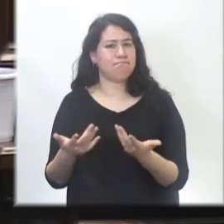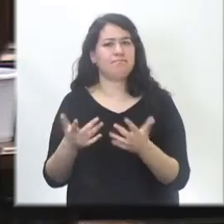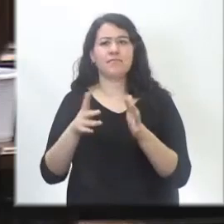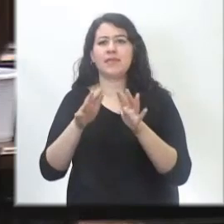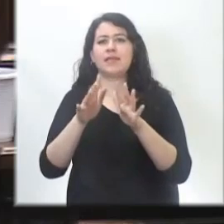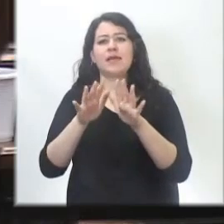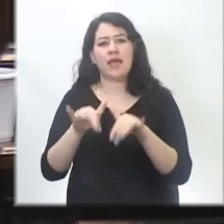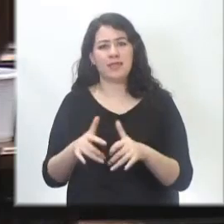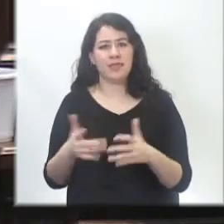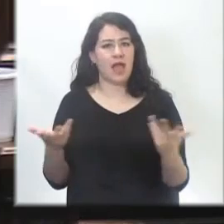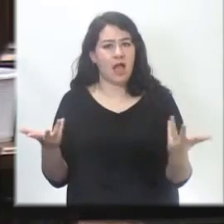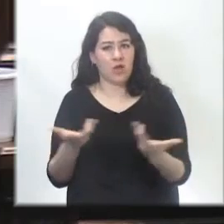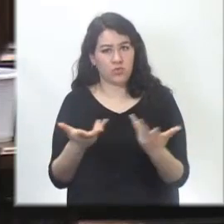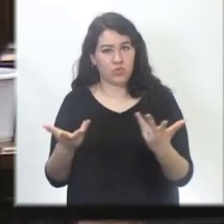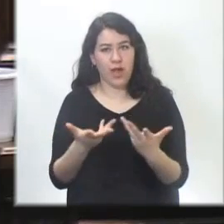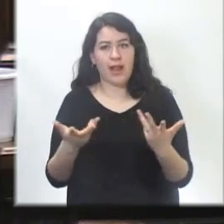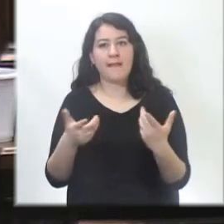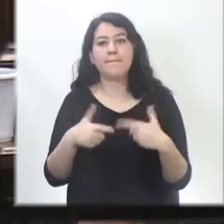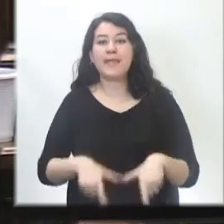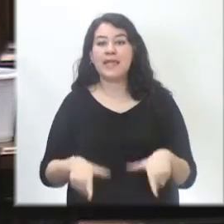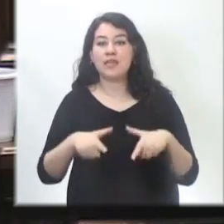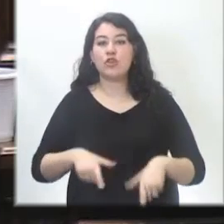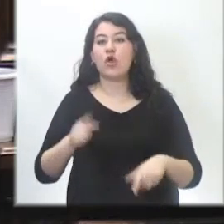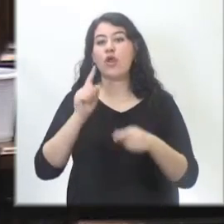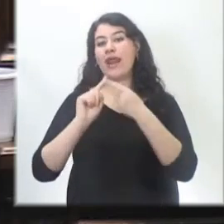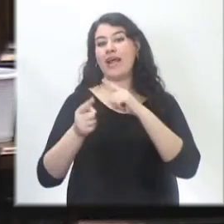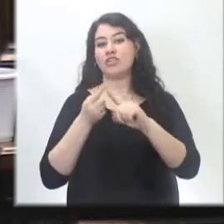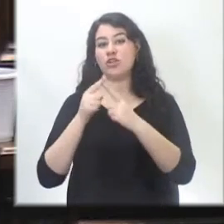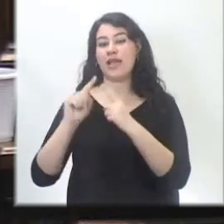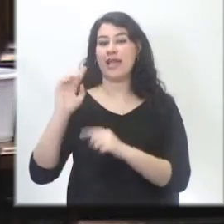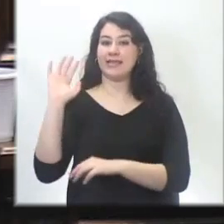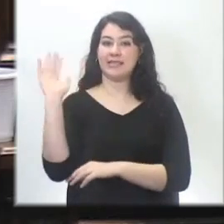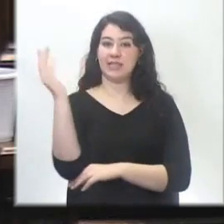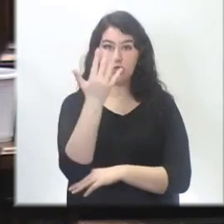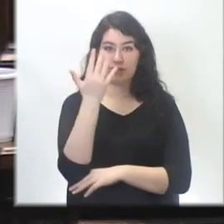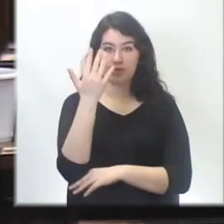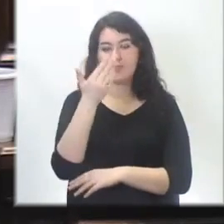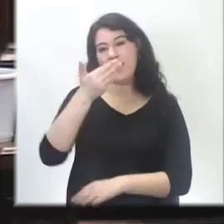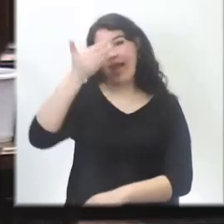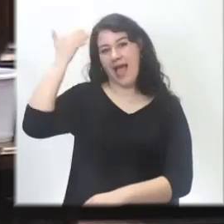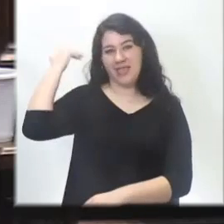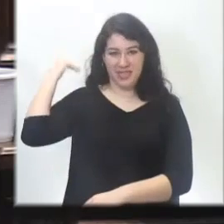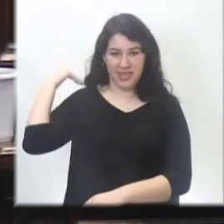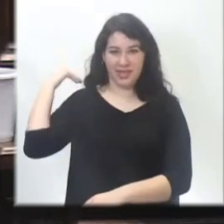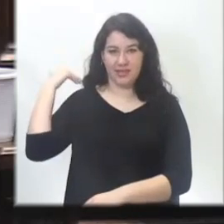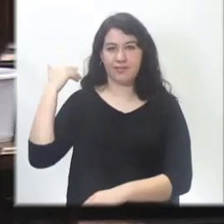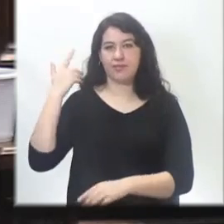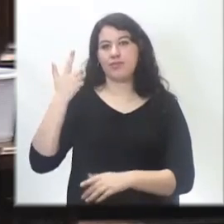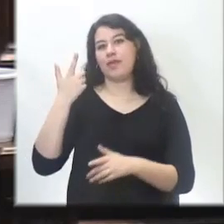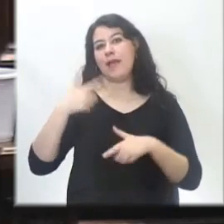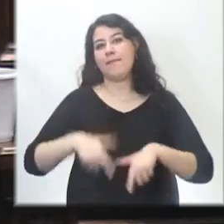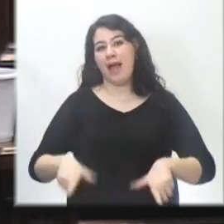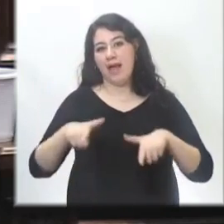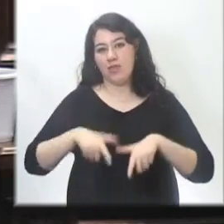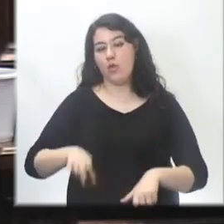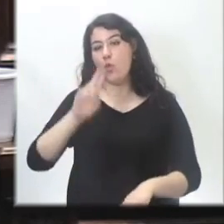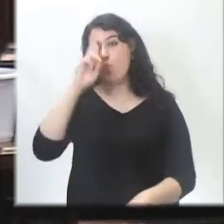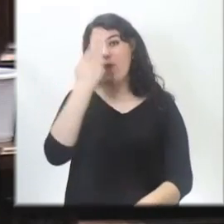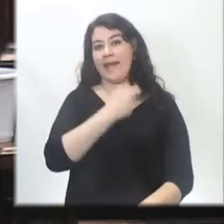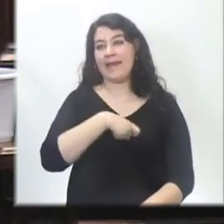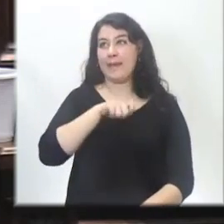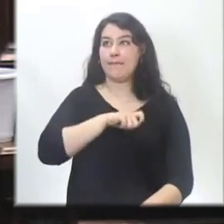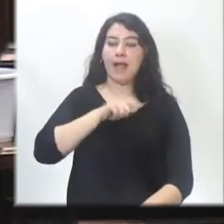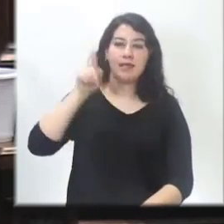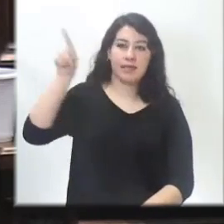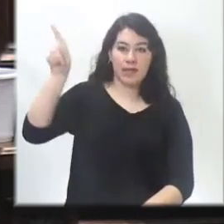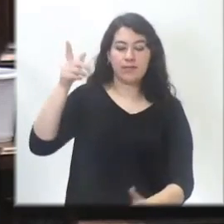del actual ministro de Relaciones Exteriores, Bustillo. En aquel entonces era el embajador de Uruguay en España.